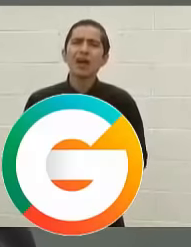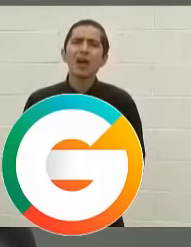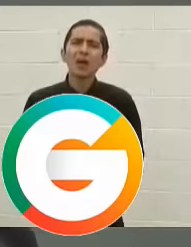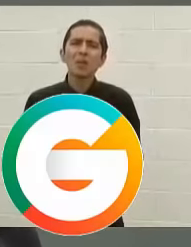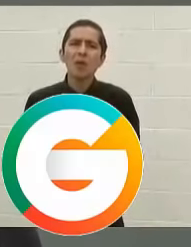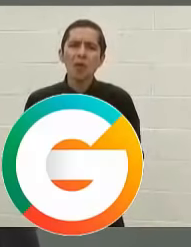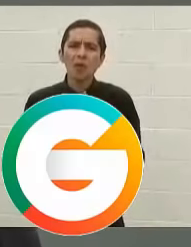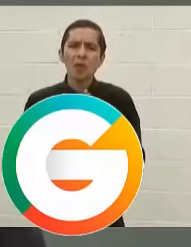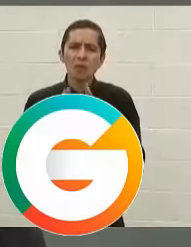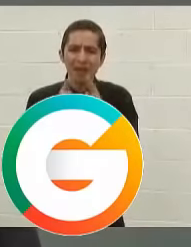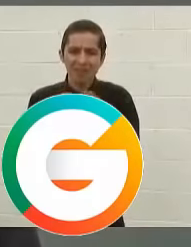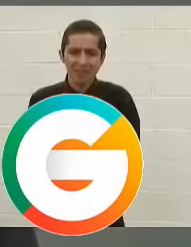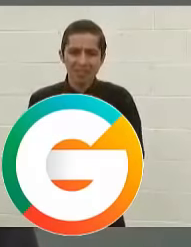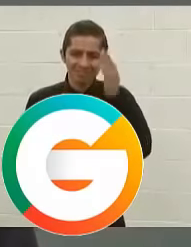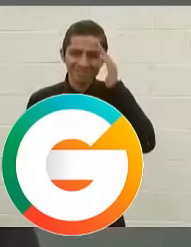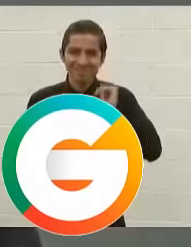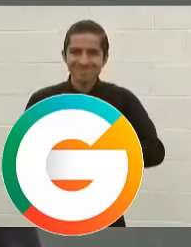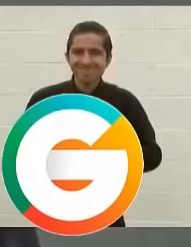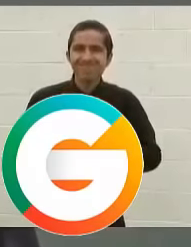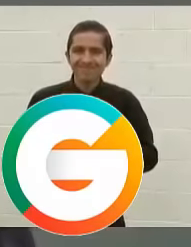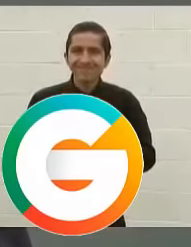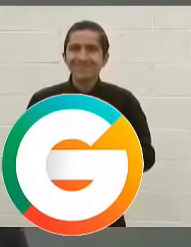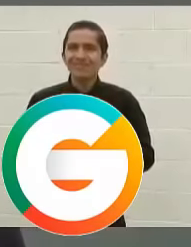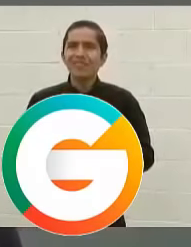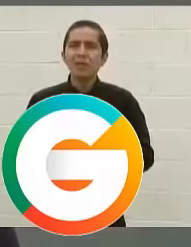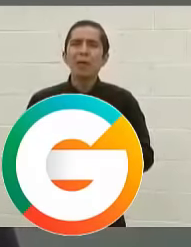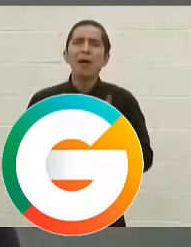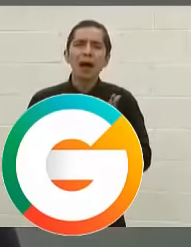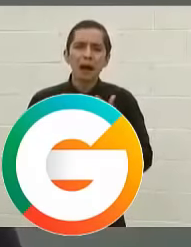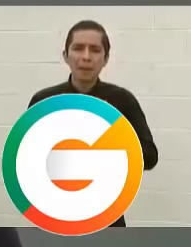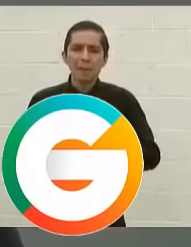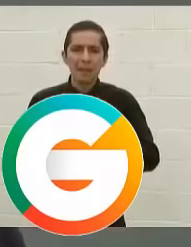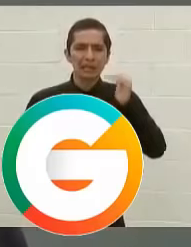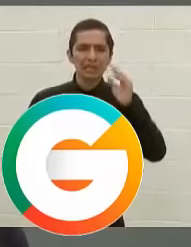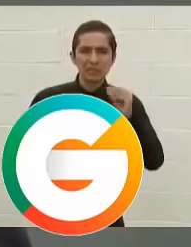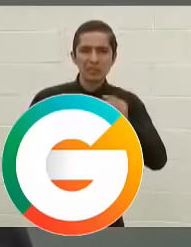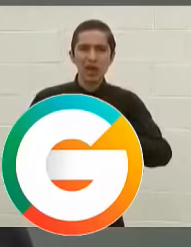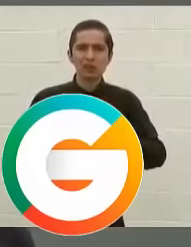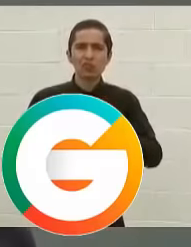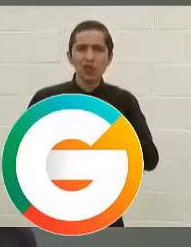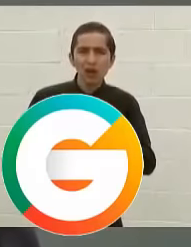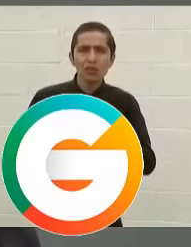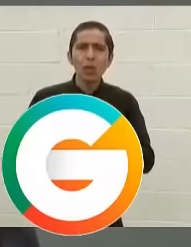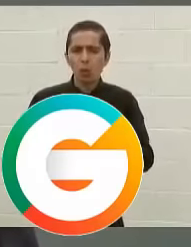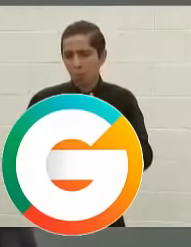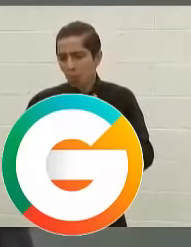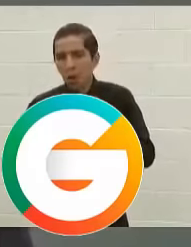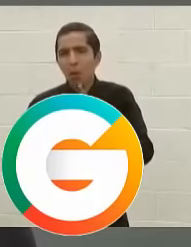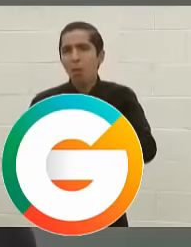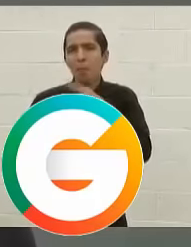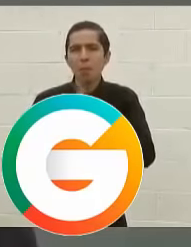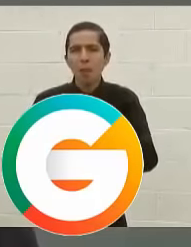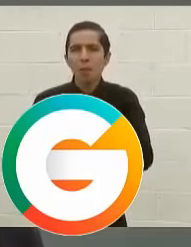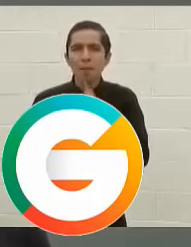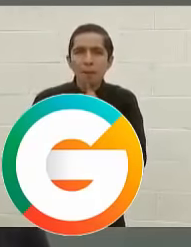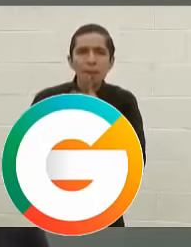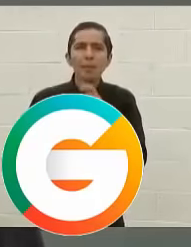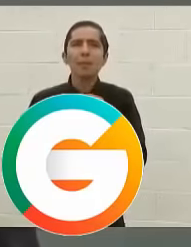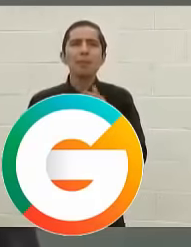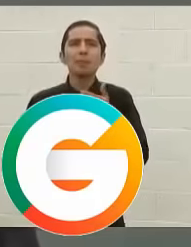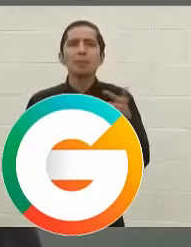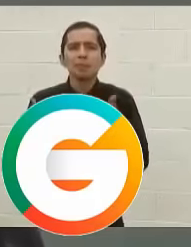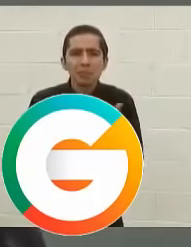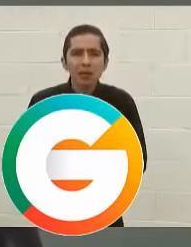criminales con mayor o menor capacidad criminal, capacidad de fuego